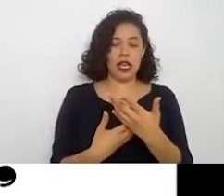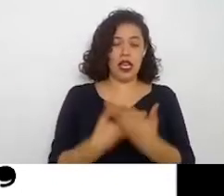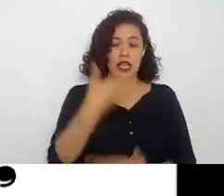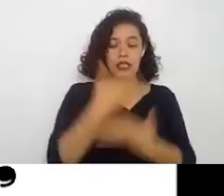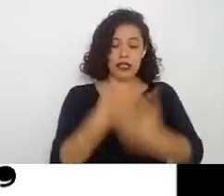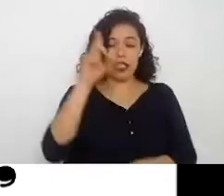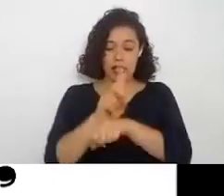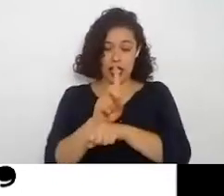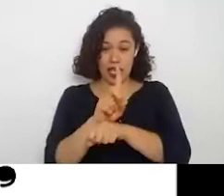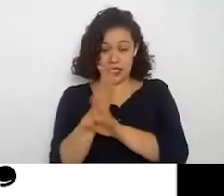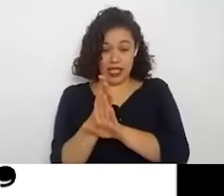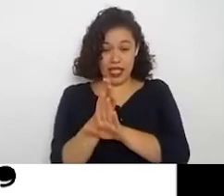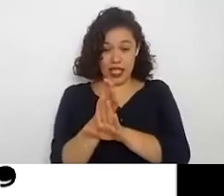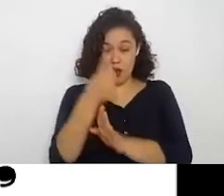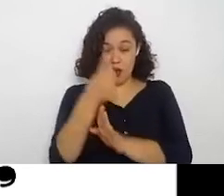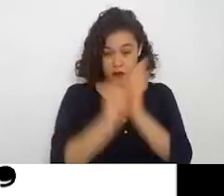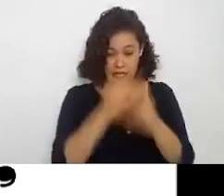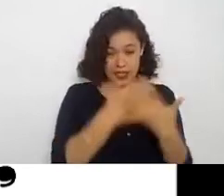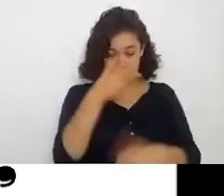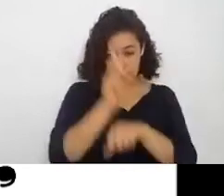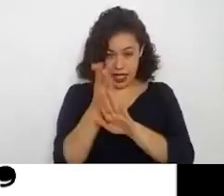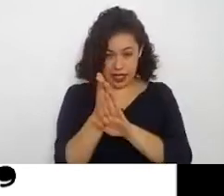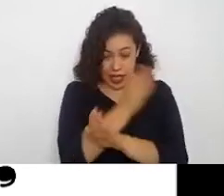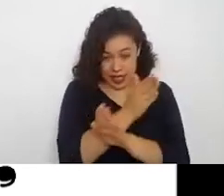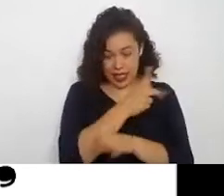Pues este impuesto es estatal y